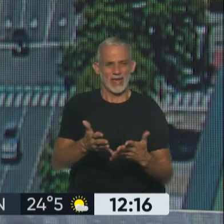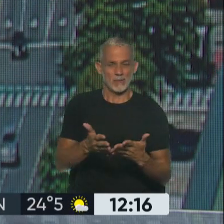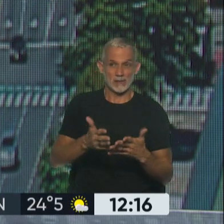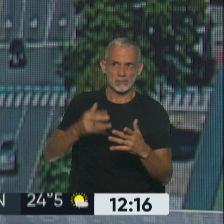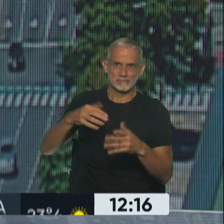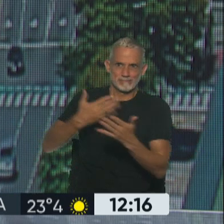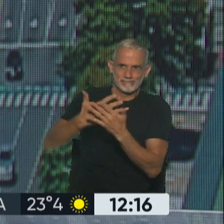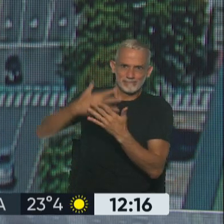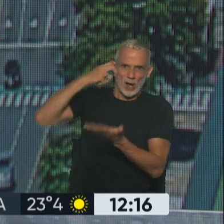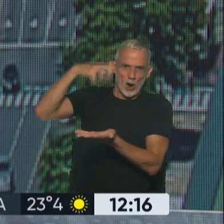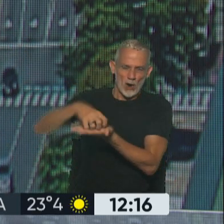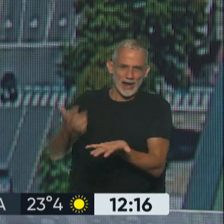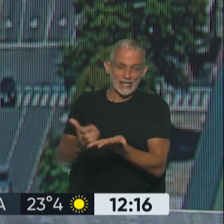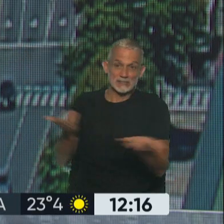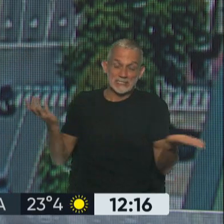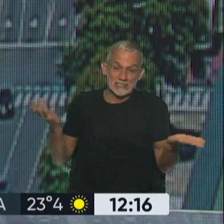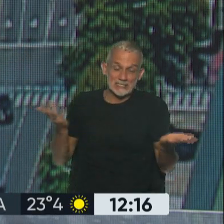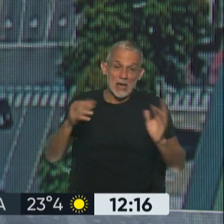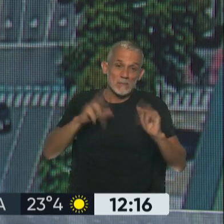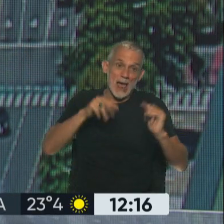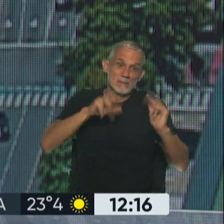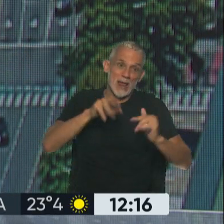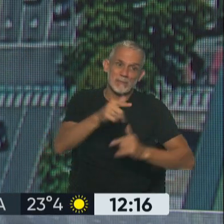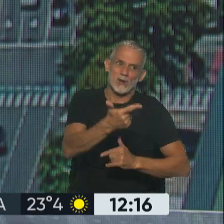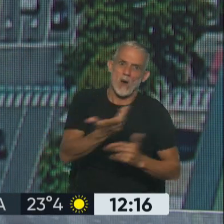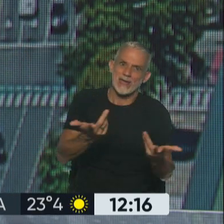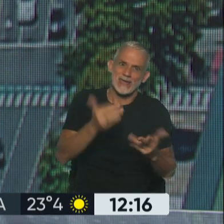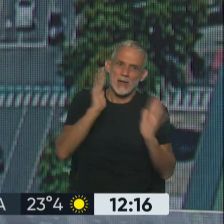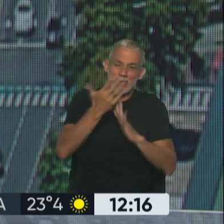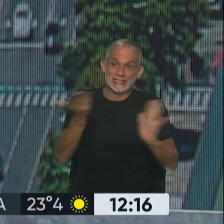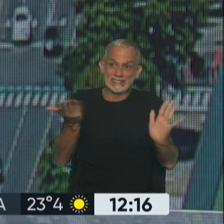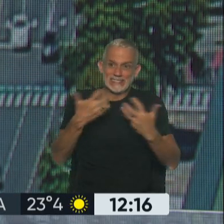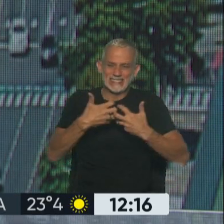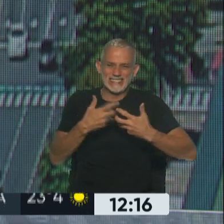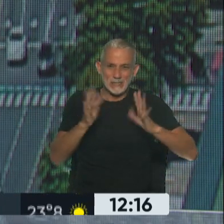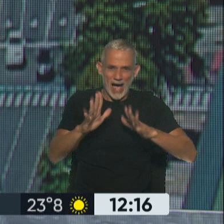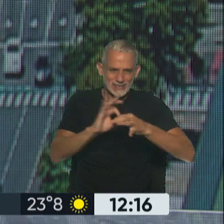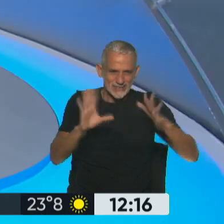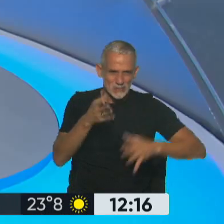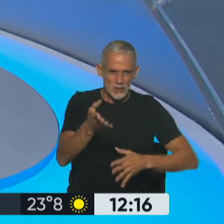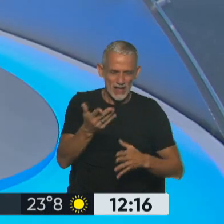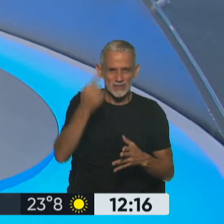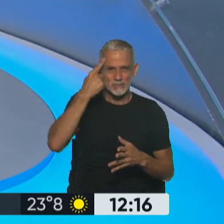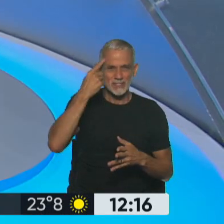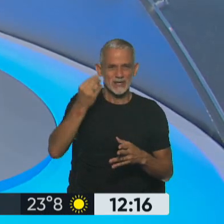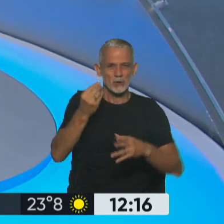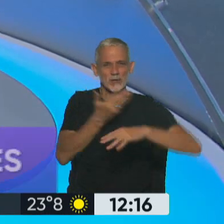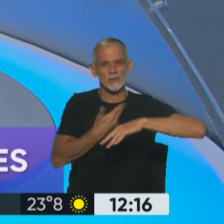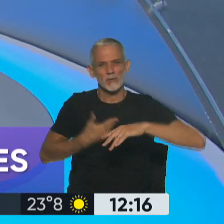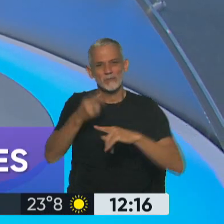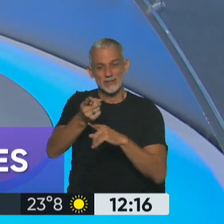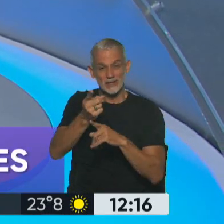Por lo tanto, muchas opciones no tiene. Es decir, es muy difícil en un sistema republicano como el argentino pensar que